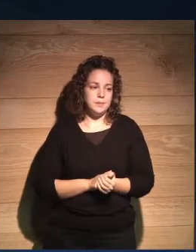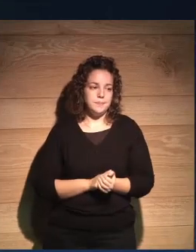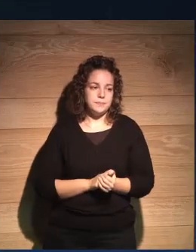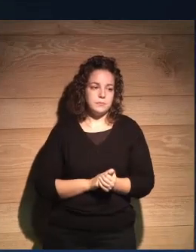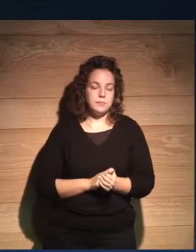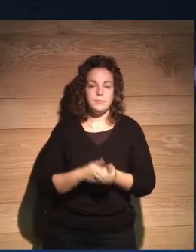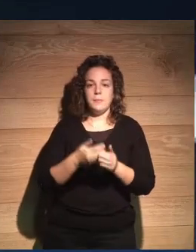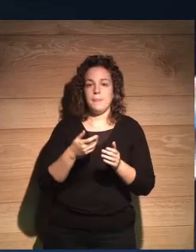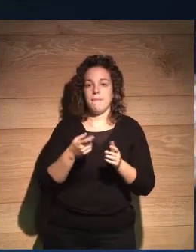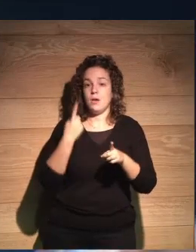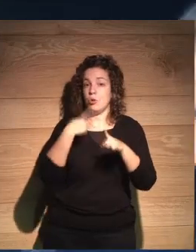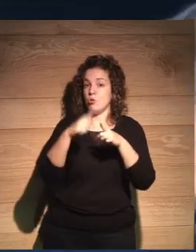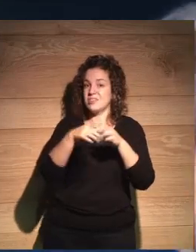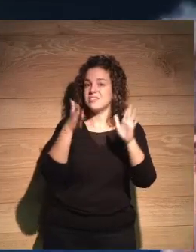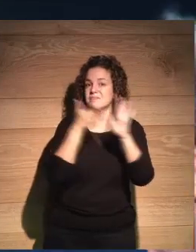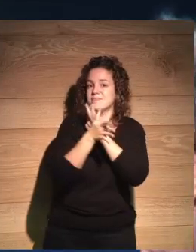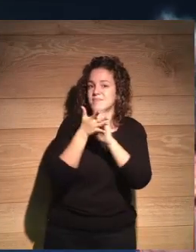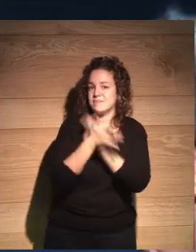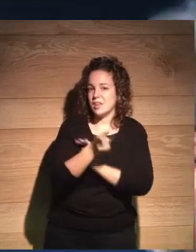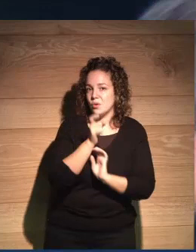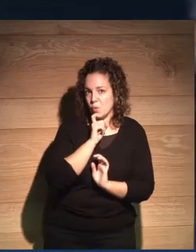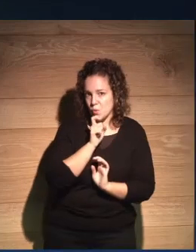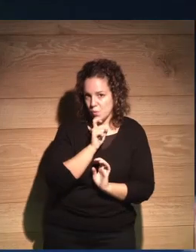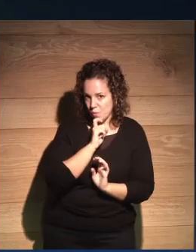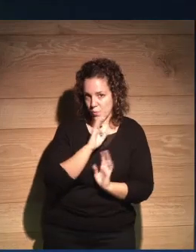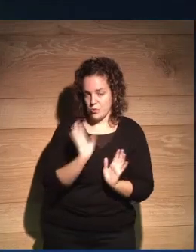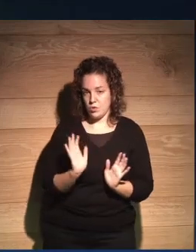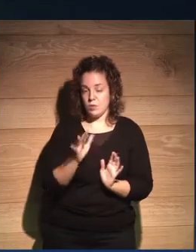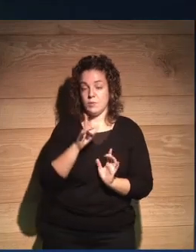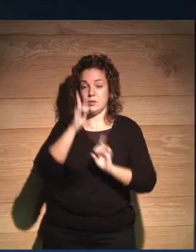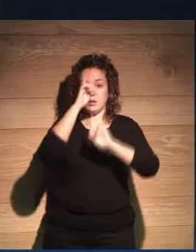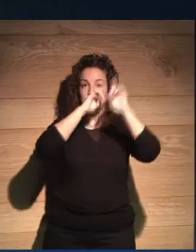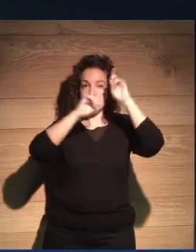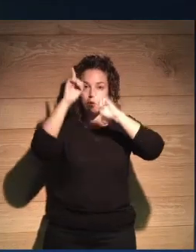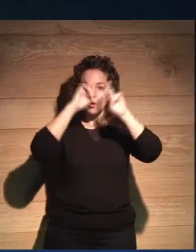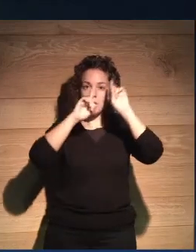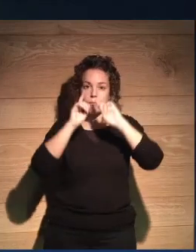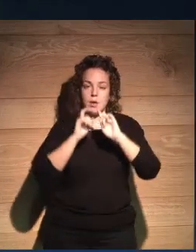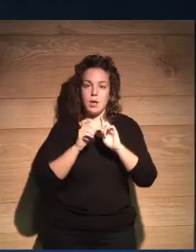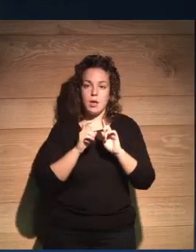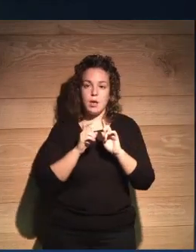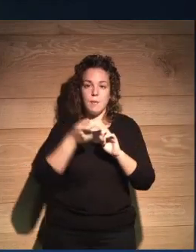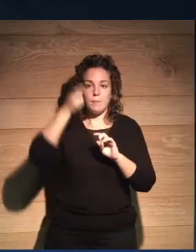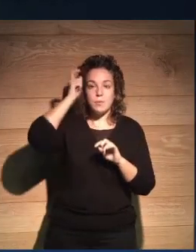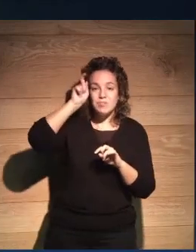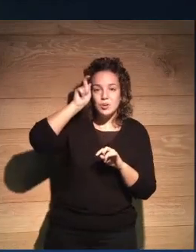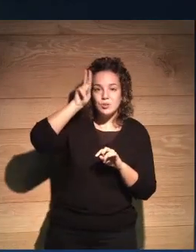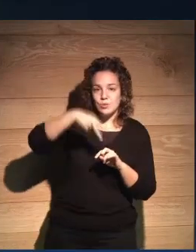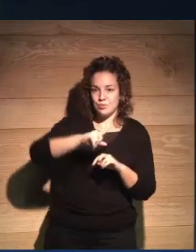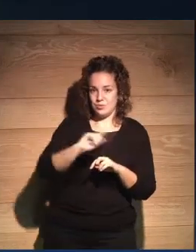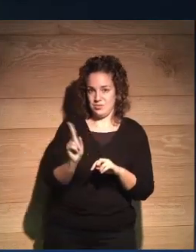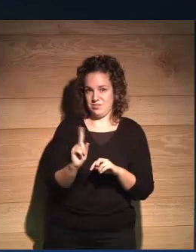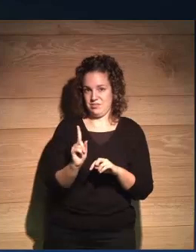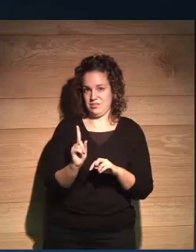cómo se explican determinadas cosas, pero que ese problema no está en el maestro, no está en el